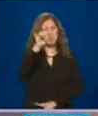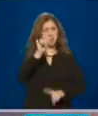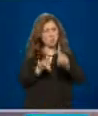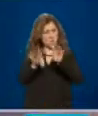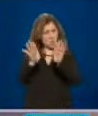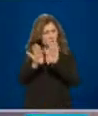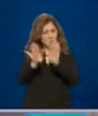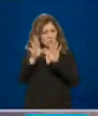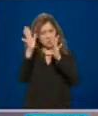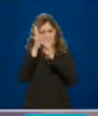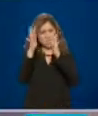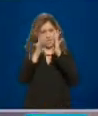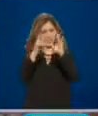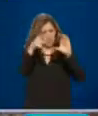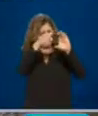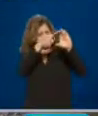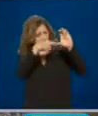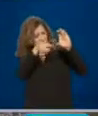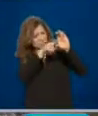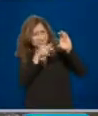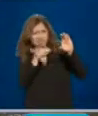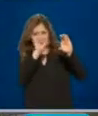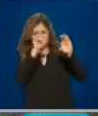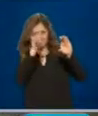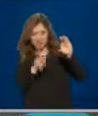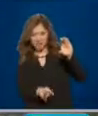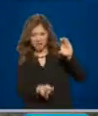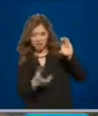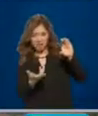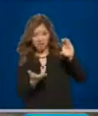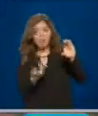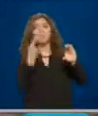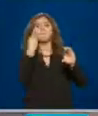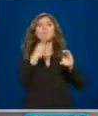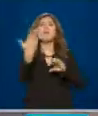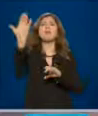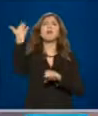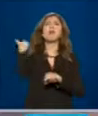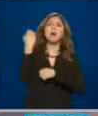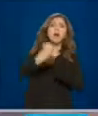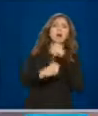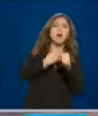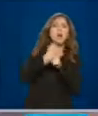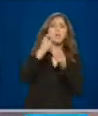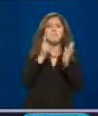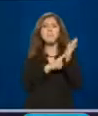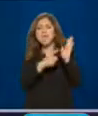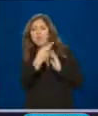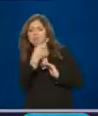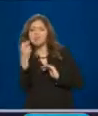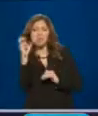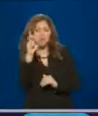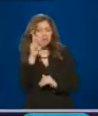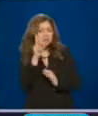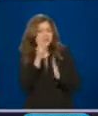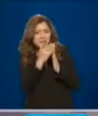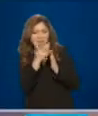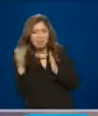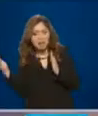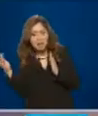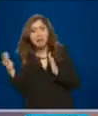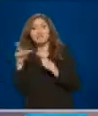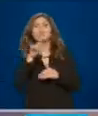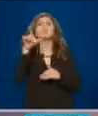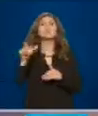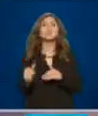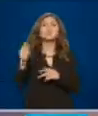de Cristo en la Eucaristía. Decía, bueno, pues quién sabe. Y justo esto fue como en 1230 y algo, y resulta que paró